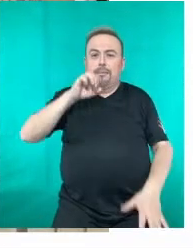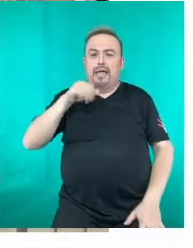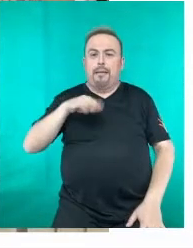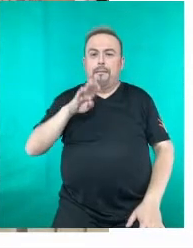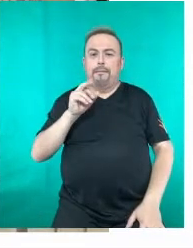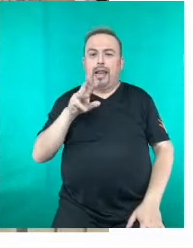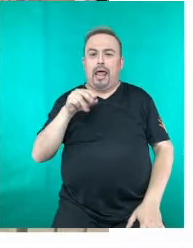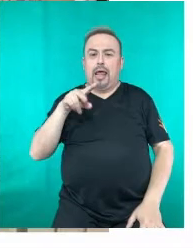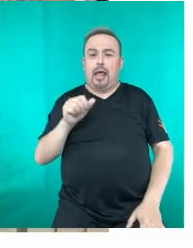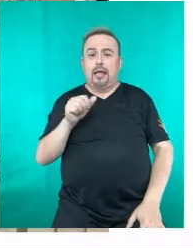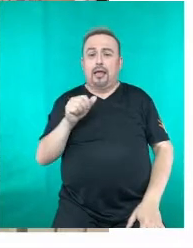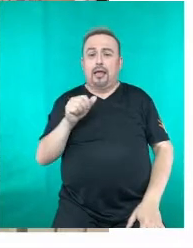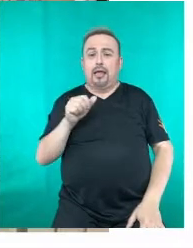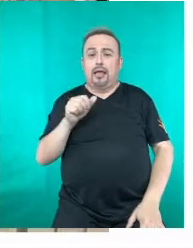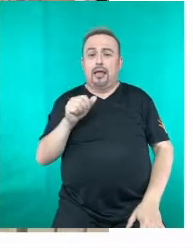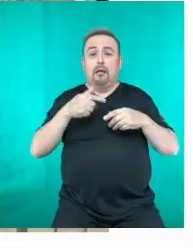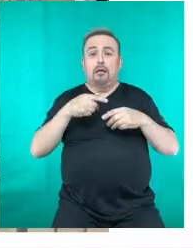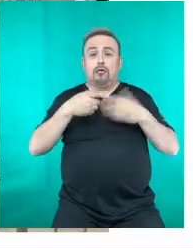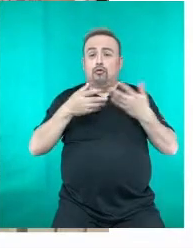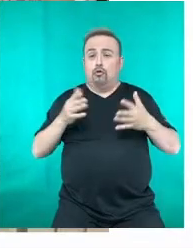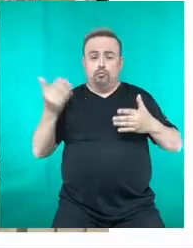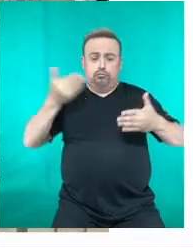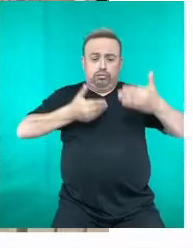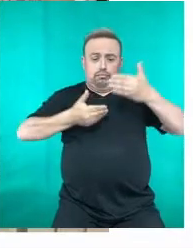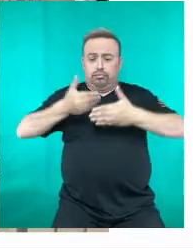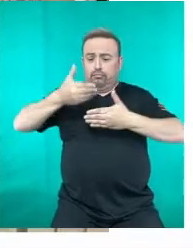Son racks, todo esto es modular,